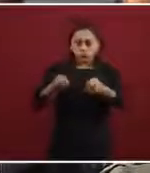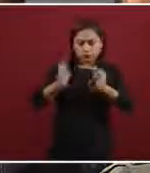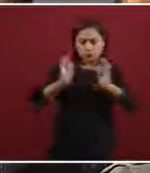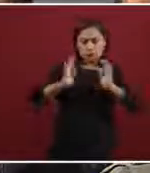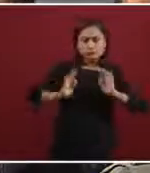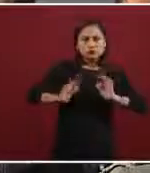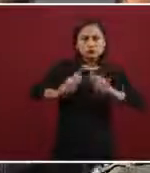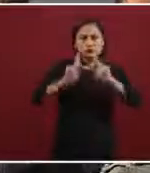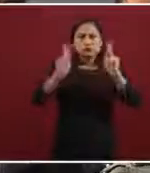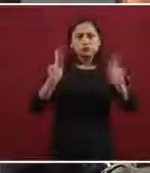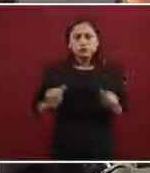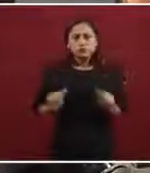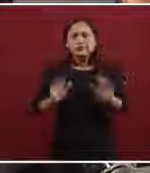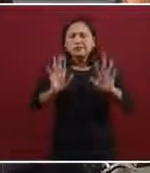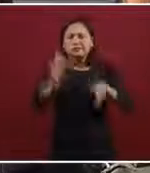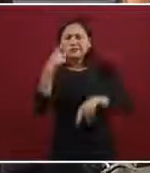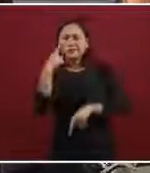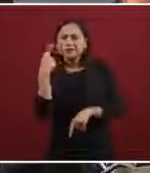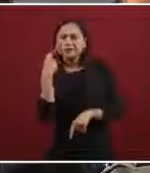un fragmento